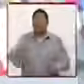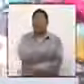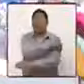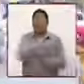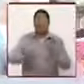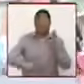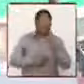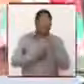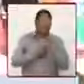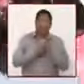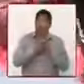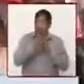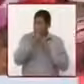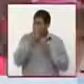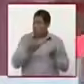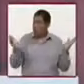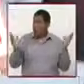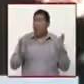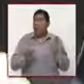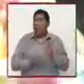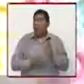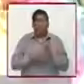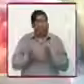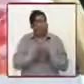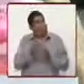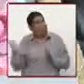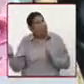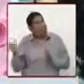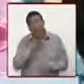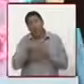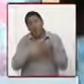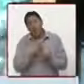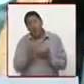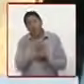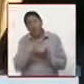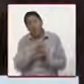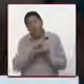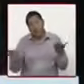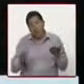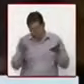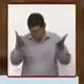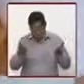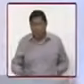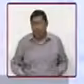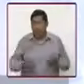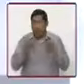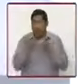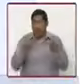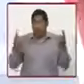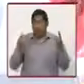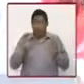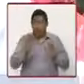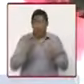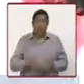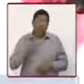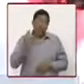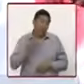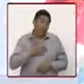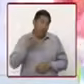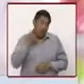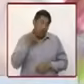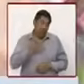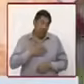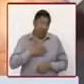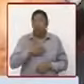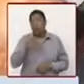algo muy particular. Por un lado, cosas de Halloween y al lado, Todos Santos. Casera, ¿los dos puestos son de vos? Uno es de mi tía y